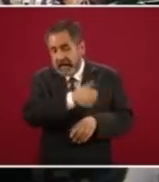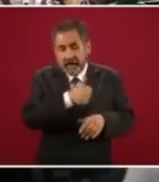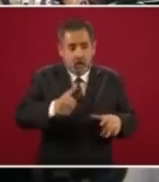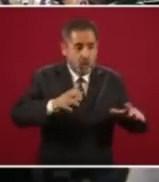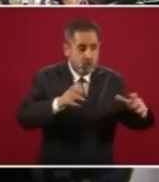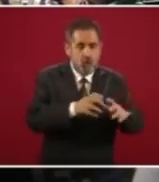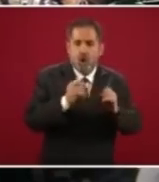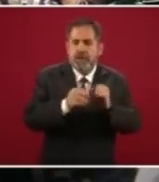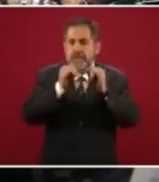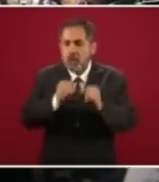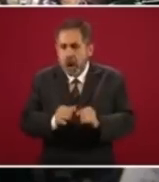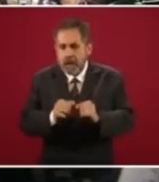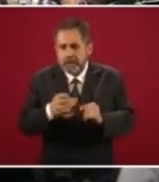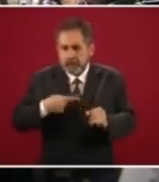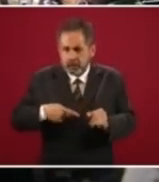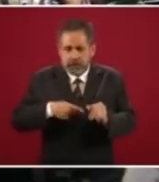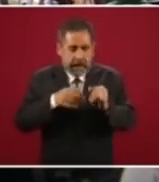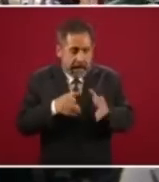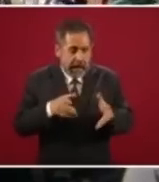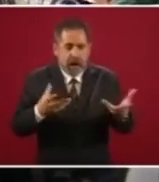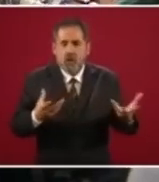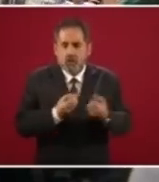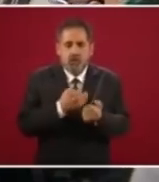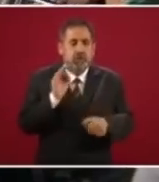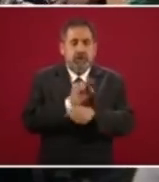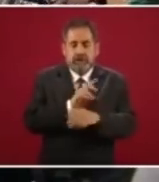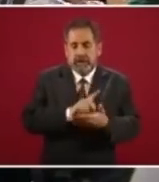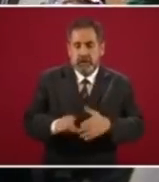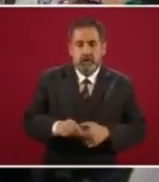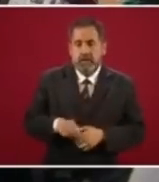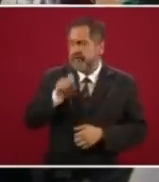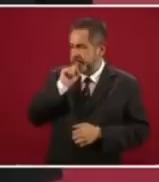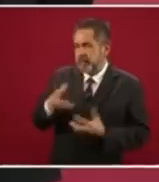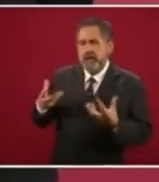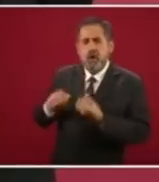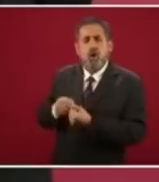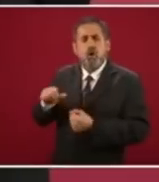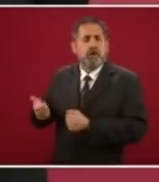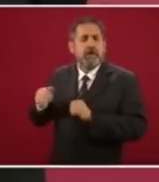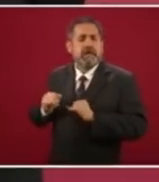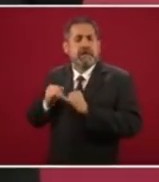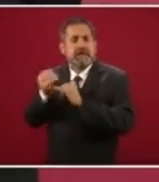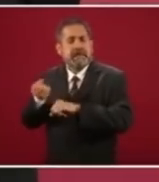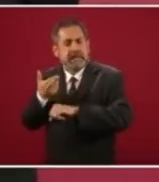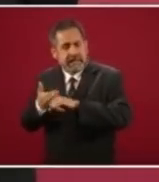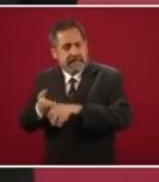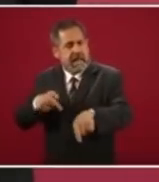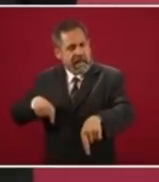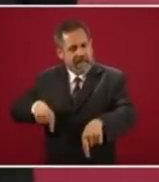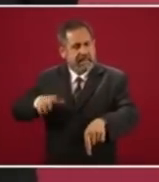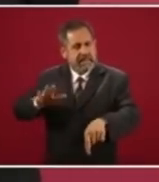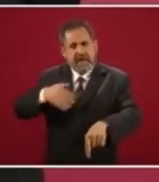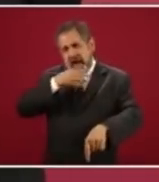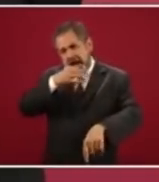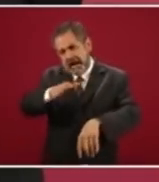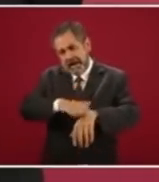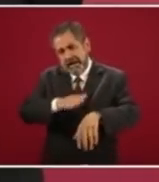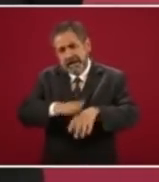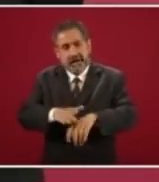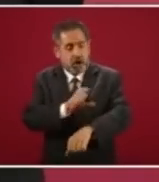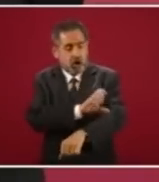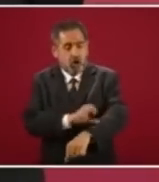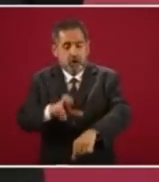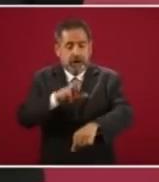pero también se está trabajando con otras dependencias. Aquí ya informábamos incluso en alguna ocasión de la